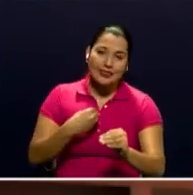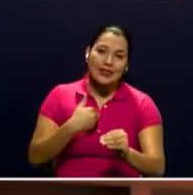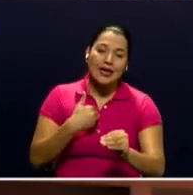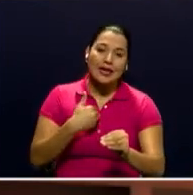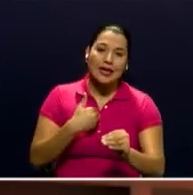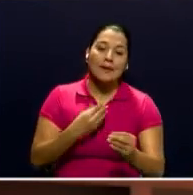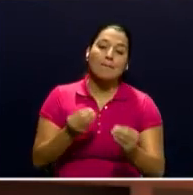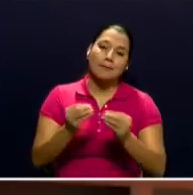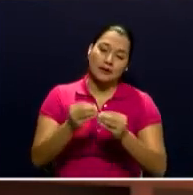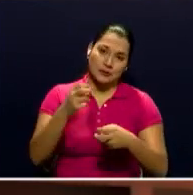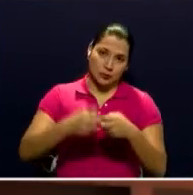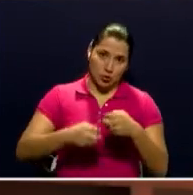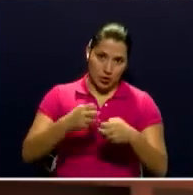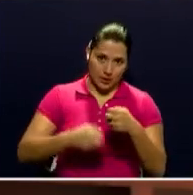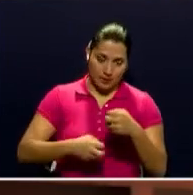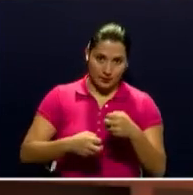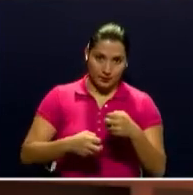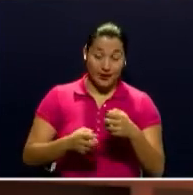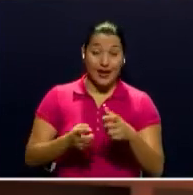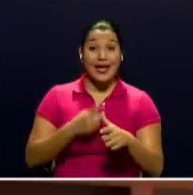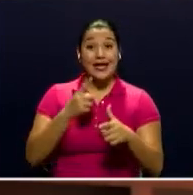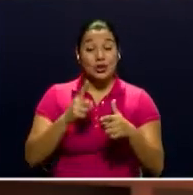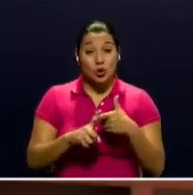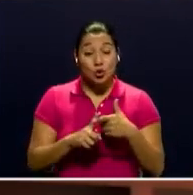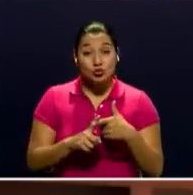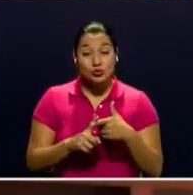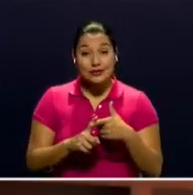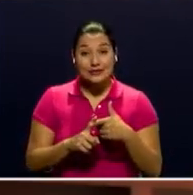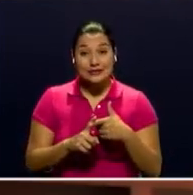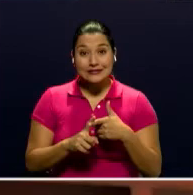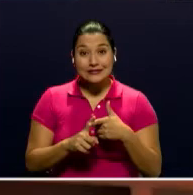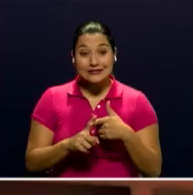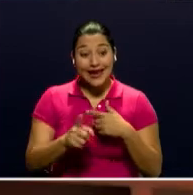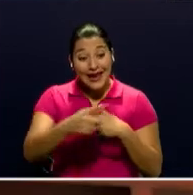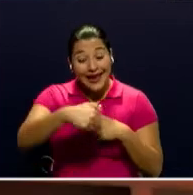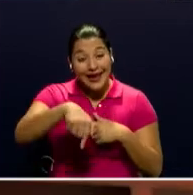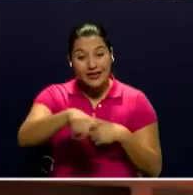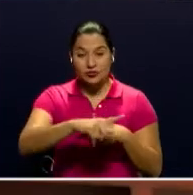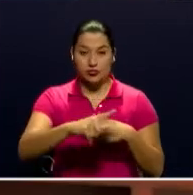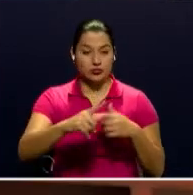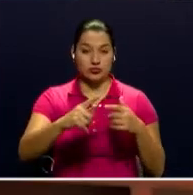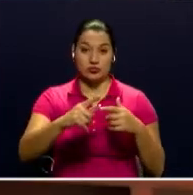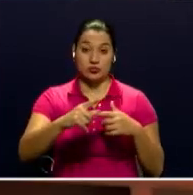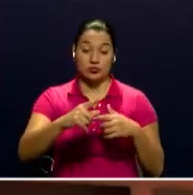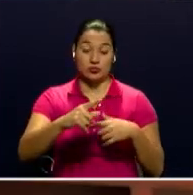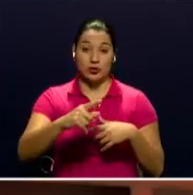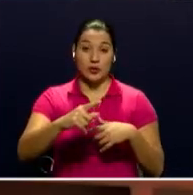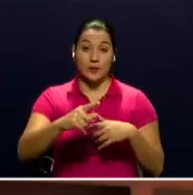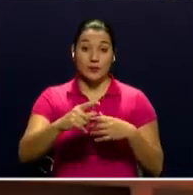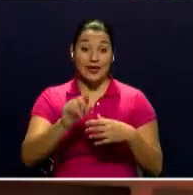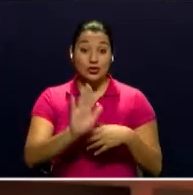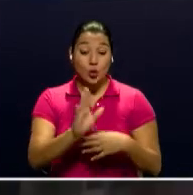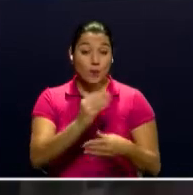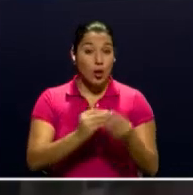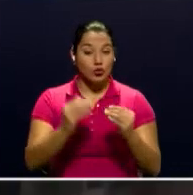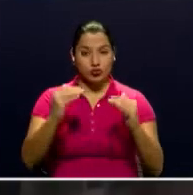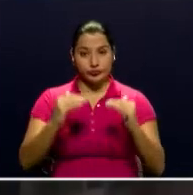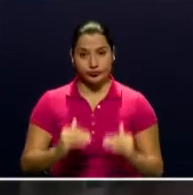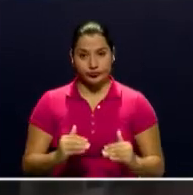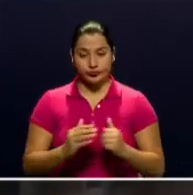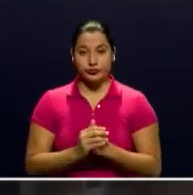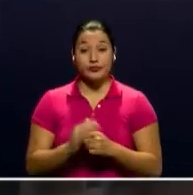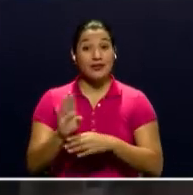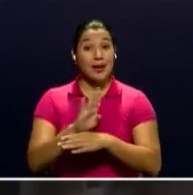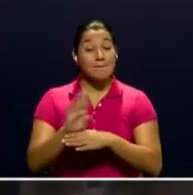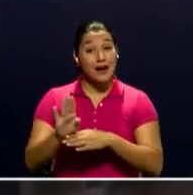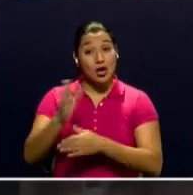suministro. Esto ha hecho que estos sectores tengan una caída en su producción. En el